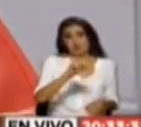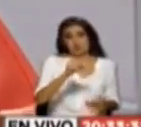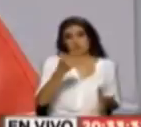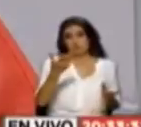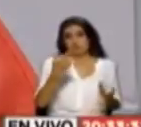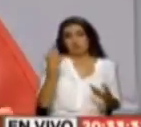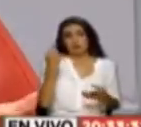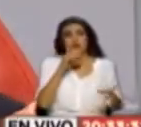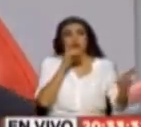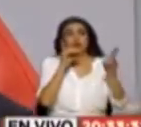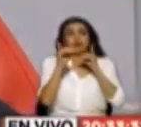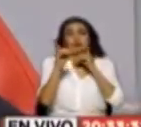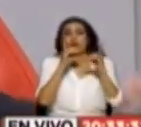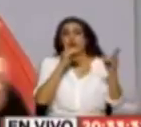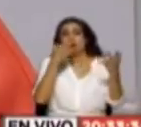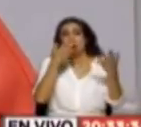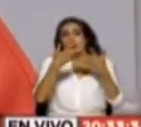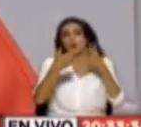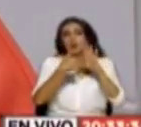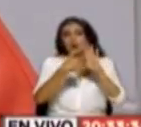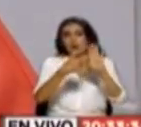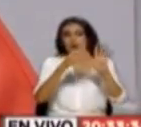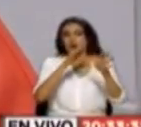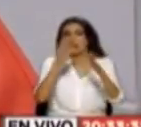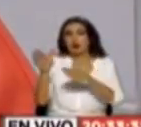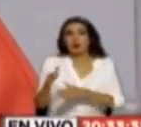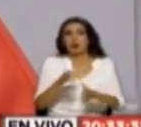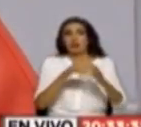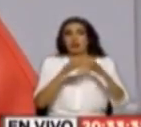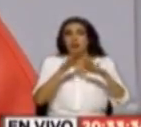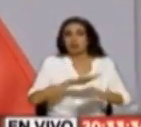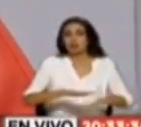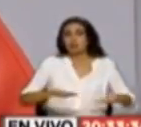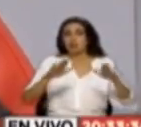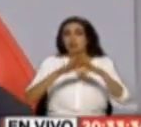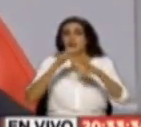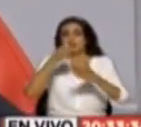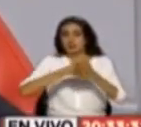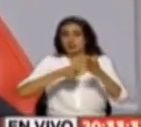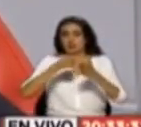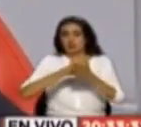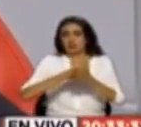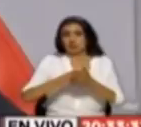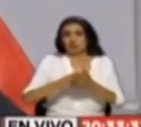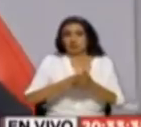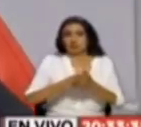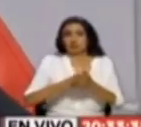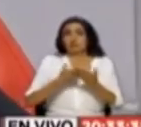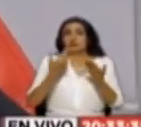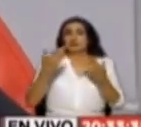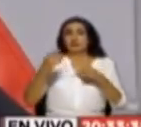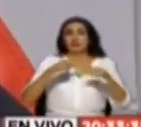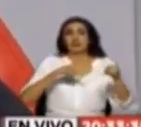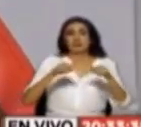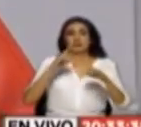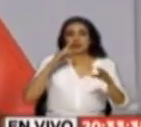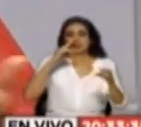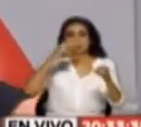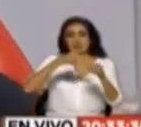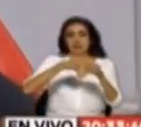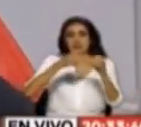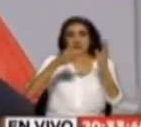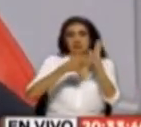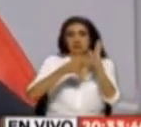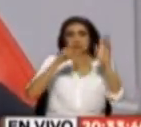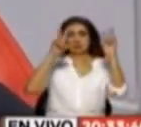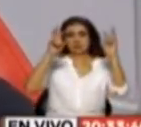diálogo nacional para transparentar qué es lo que le implica al Estado ecuatoriano, el esfuerzo que el Estado ecuatoriano hace a través de los subsidios. Yo creo que ese es un